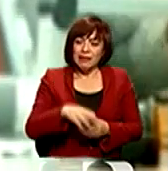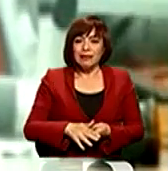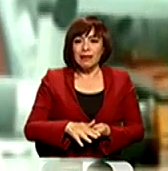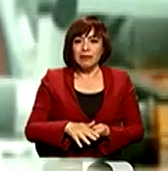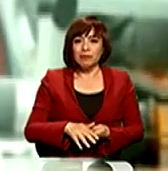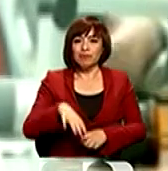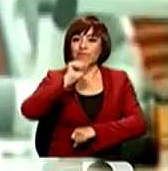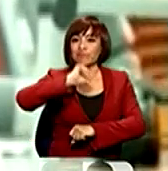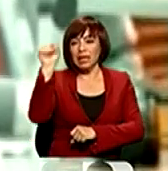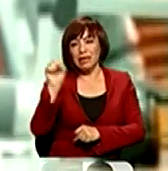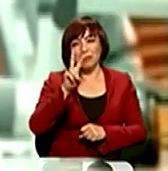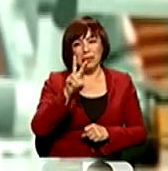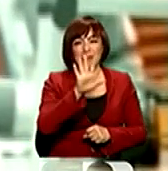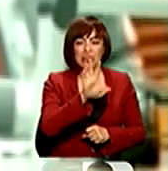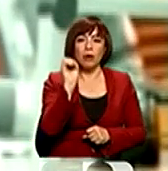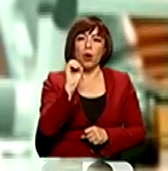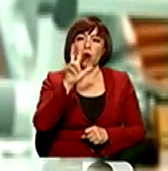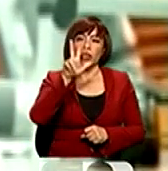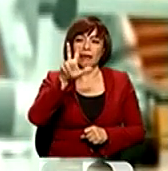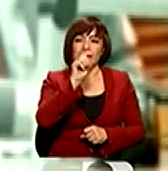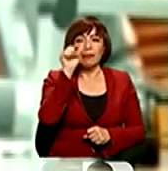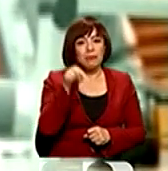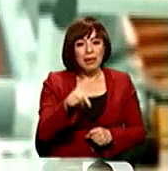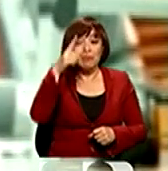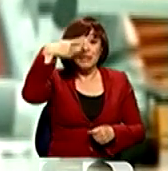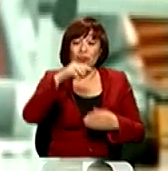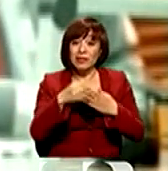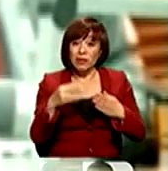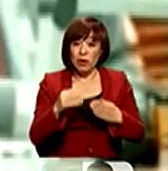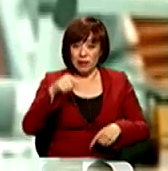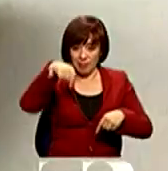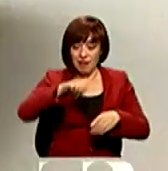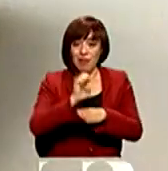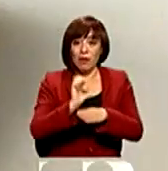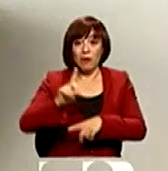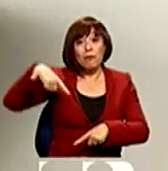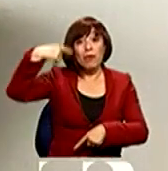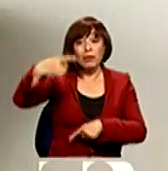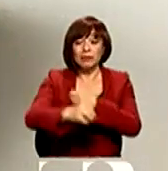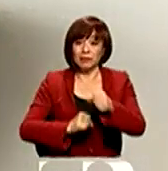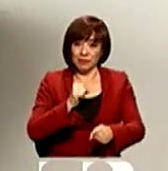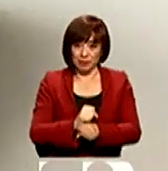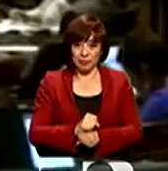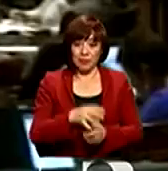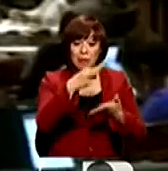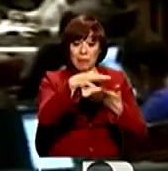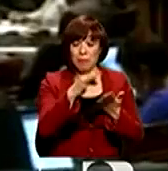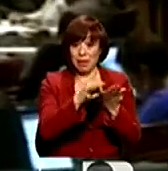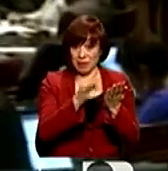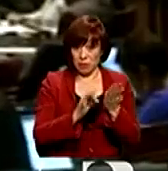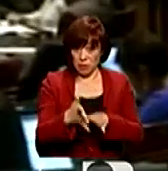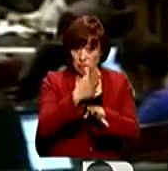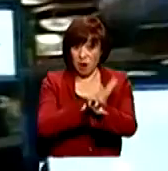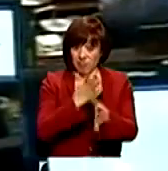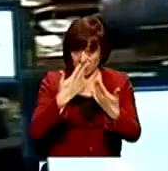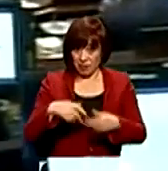de 25, 30 mil millones de dólares al país el próximo año. En la proforma presupuestaria 2019 presentada a la Asamblea